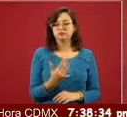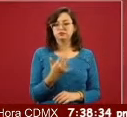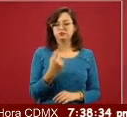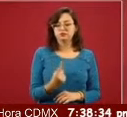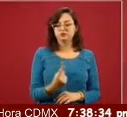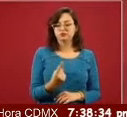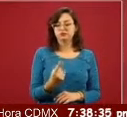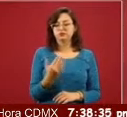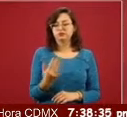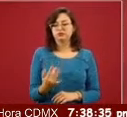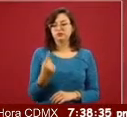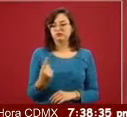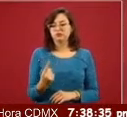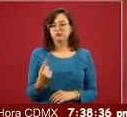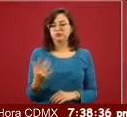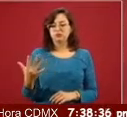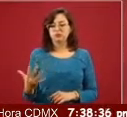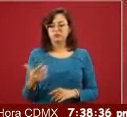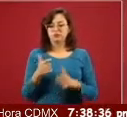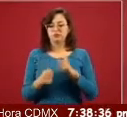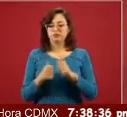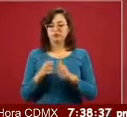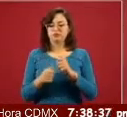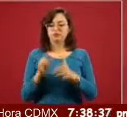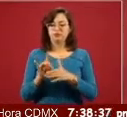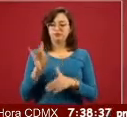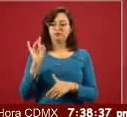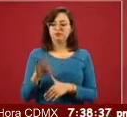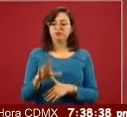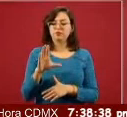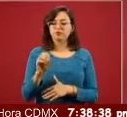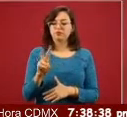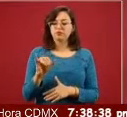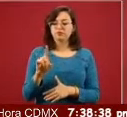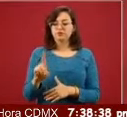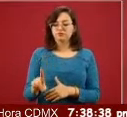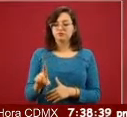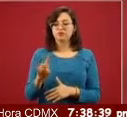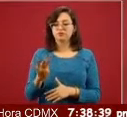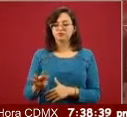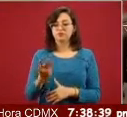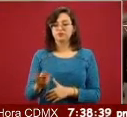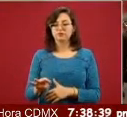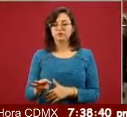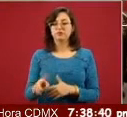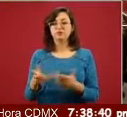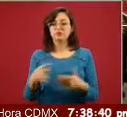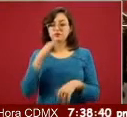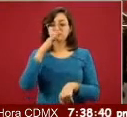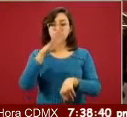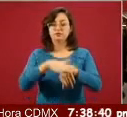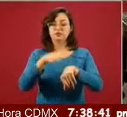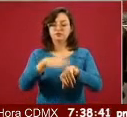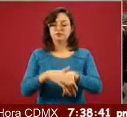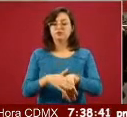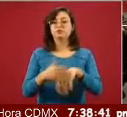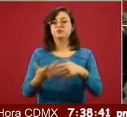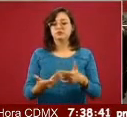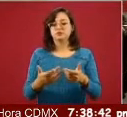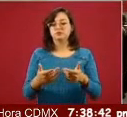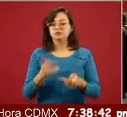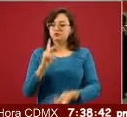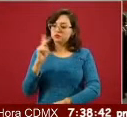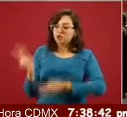515, mandar un mensaje COVID y COVID-19, y es una plataforma interactiva a